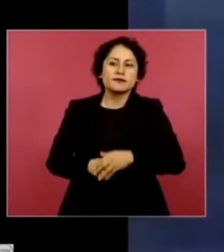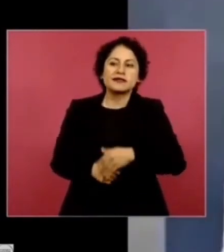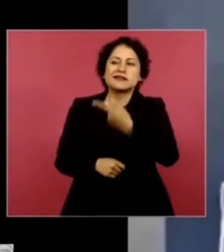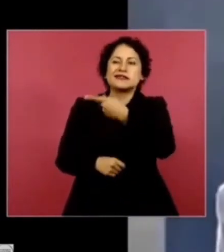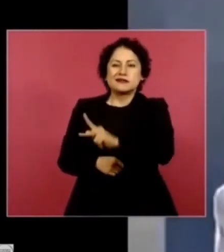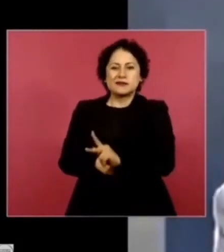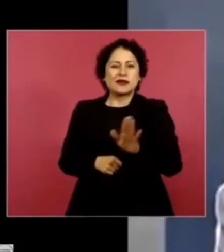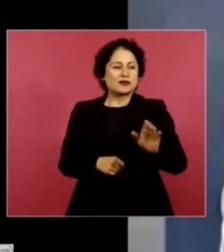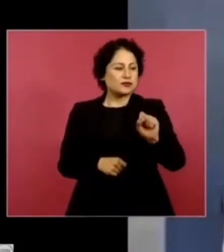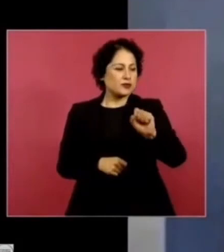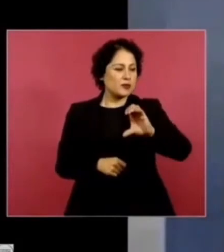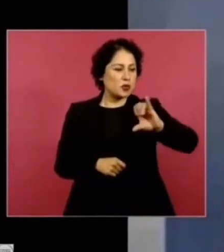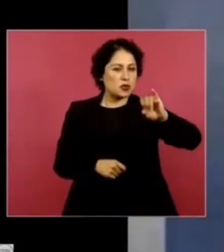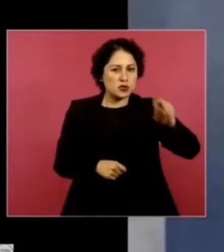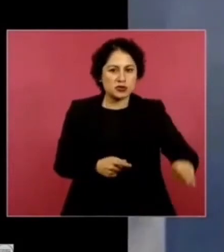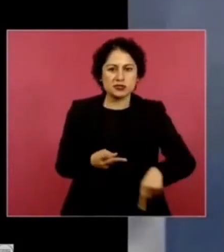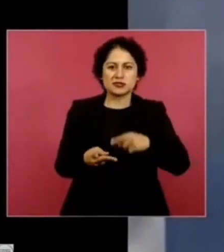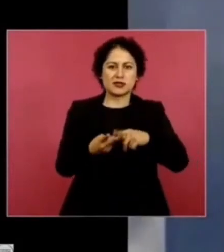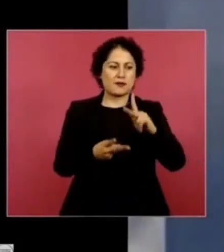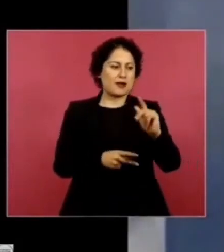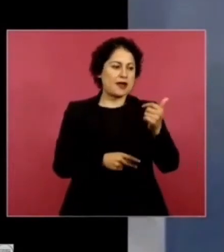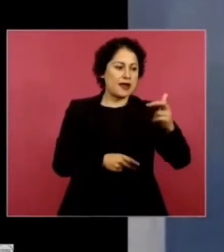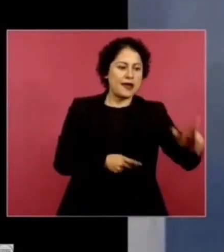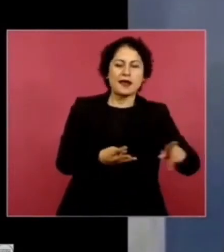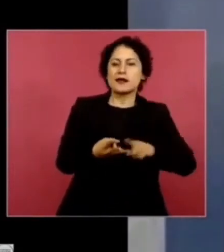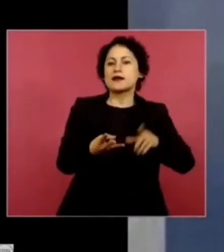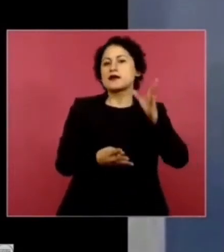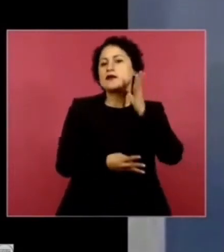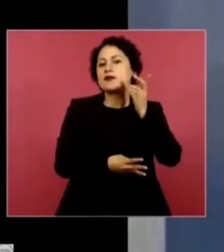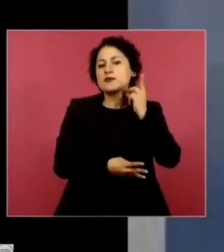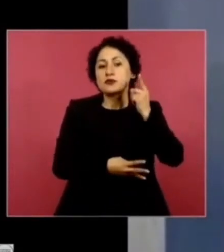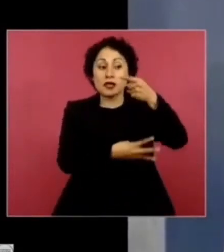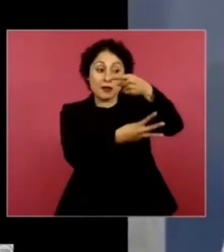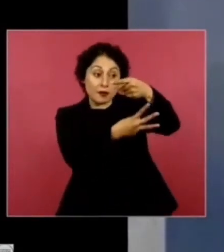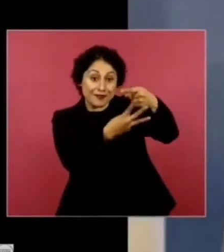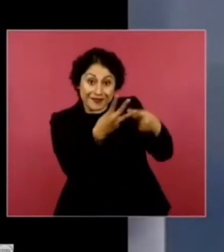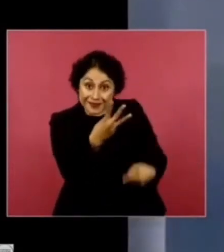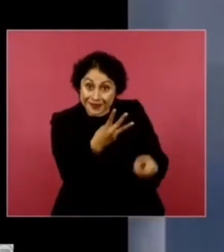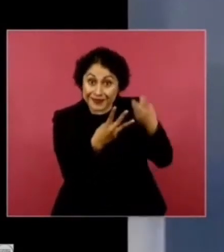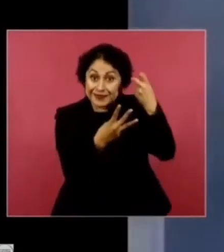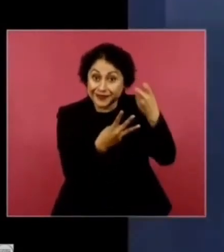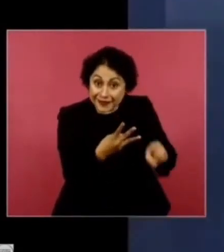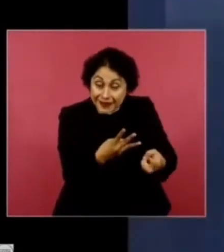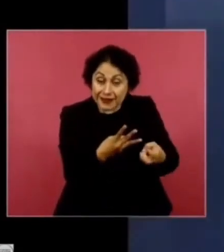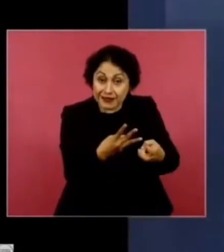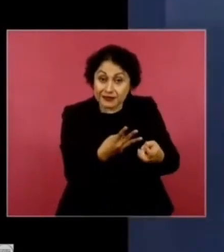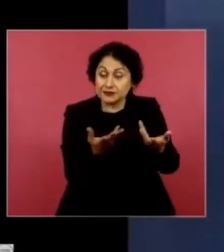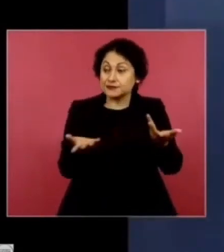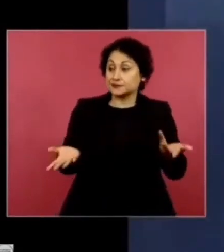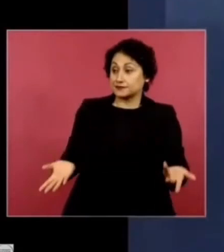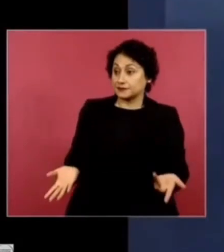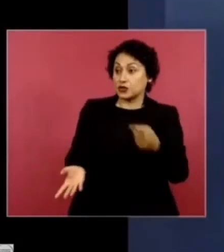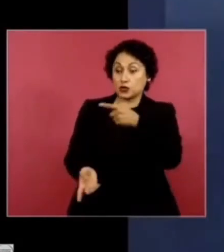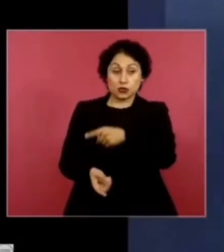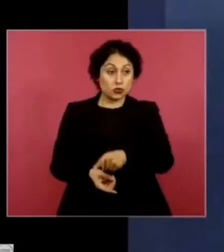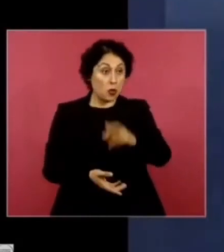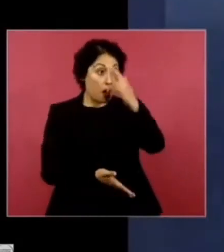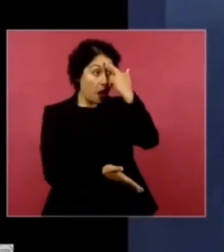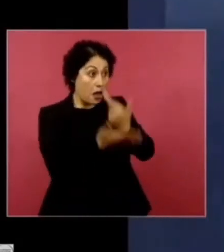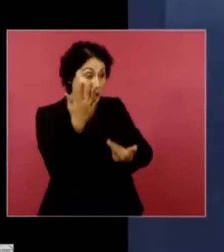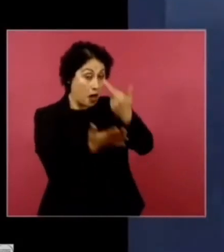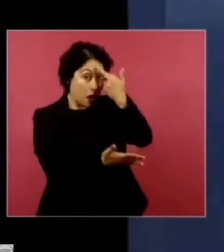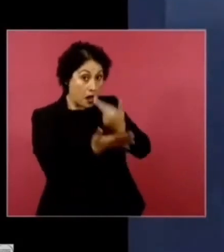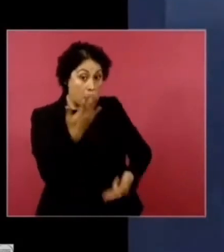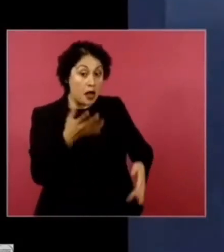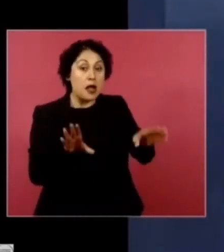la PGR y luego la Cámara de Diputados, los tres poderes, dicen, Andrés Manuel López Obrador pierde su fuero, se va a someter contra la justicia. Se cometería